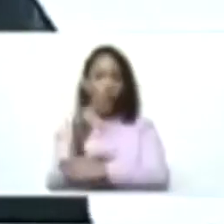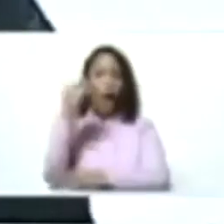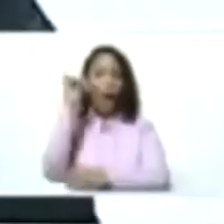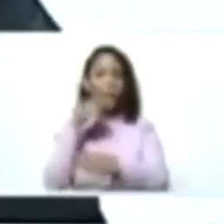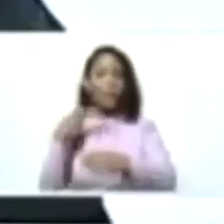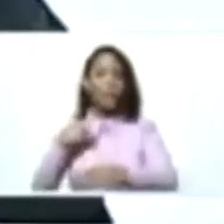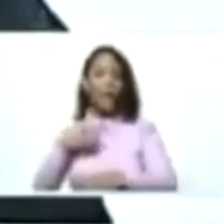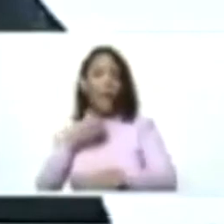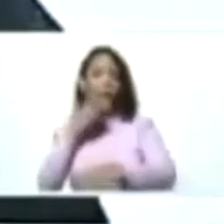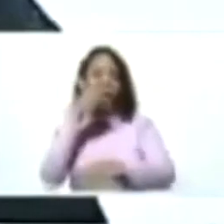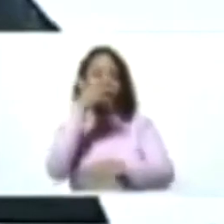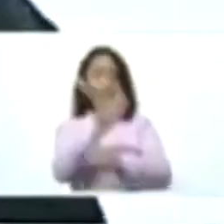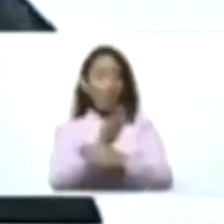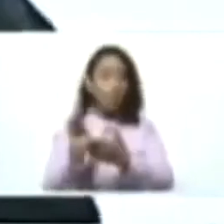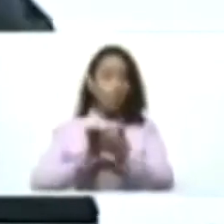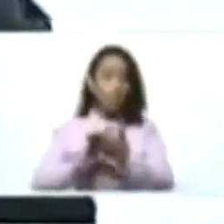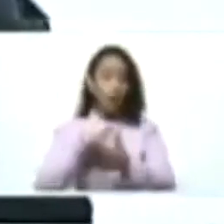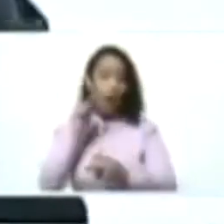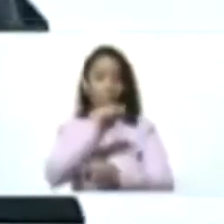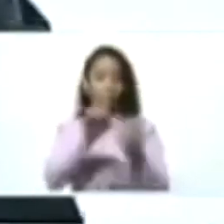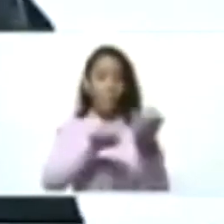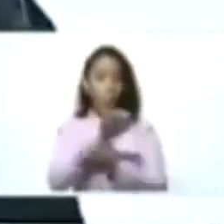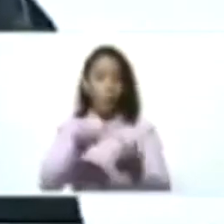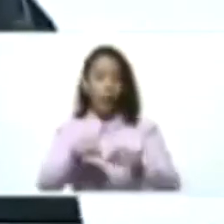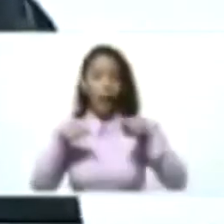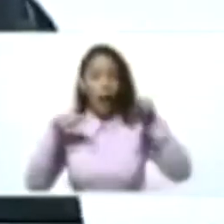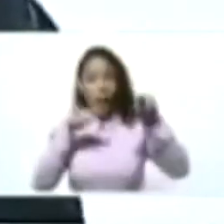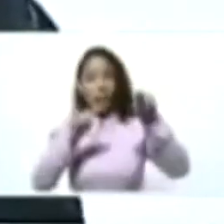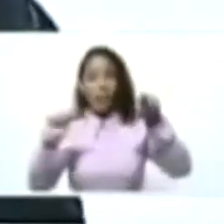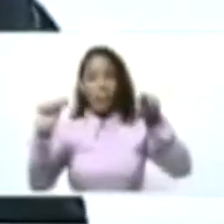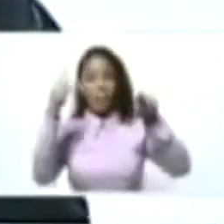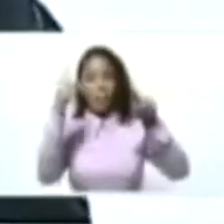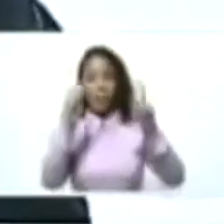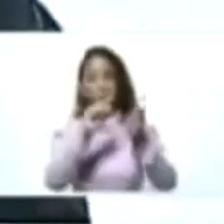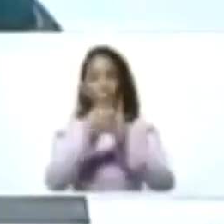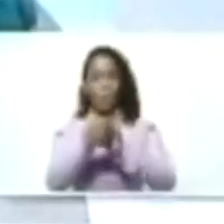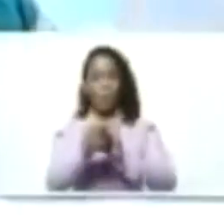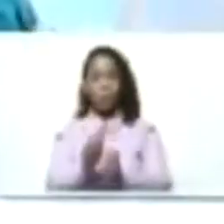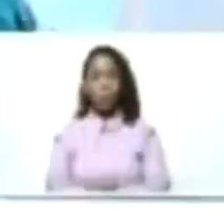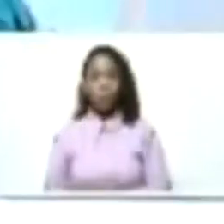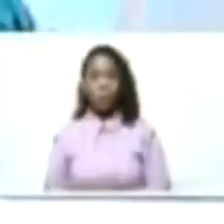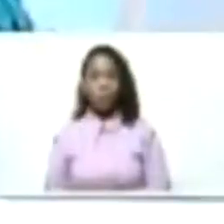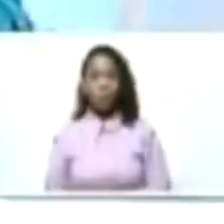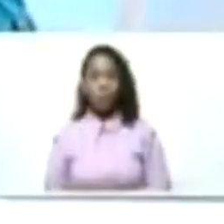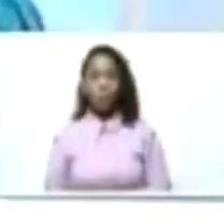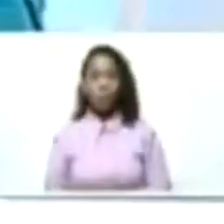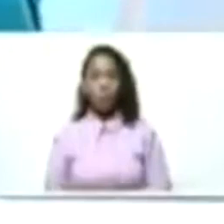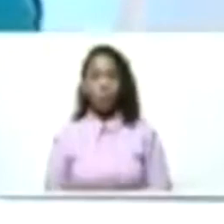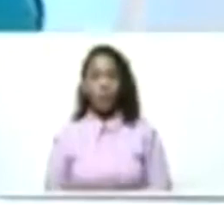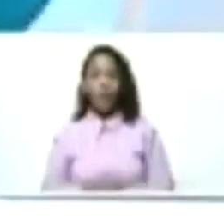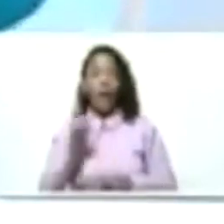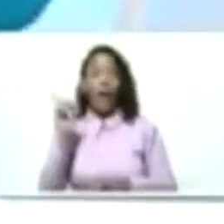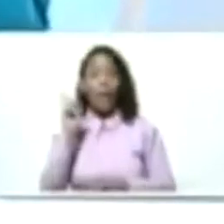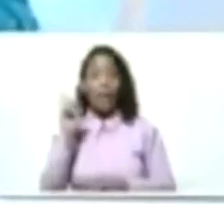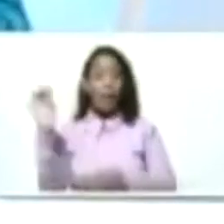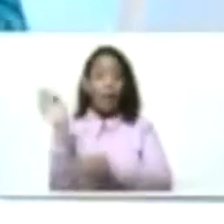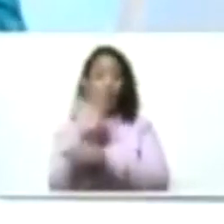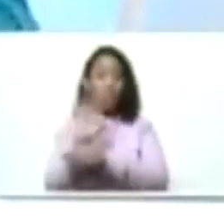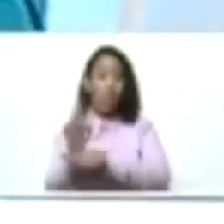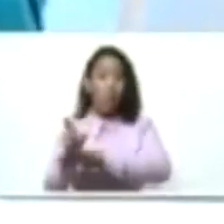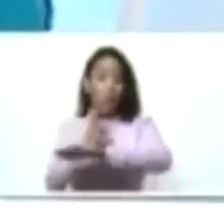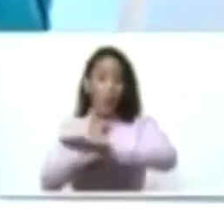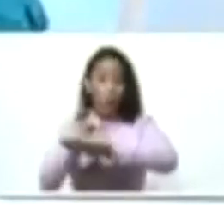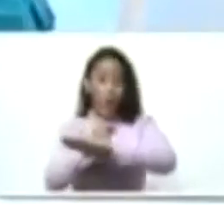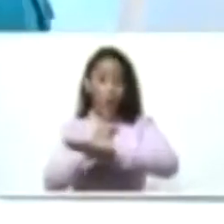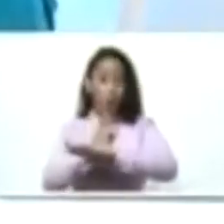que ir a resolver esos problemas. Ese es el primer cambio, que es los funcionarios de